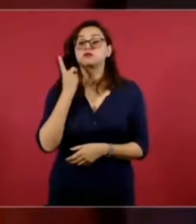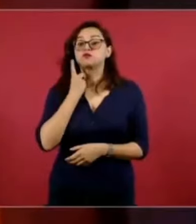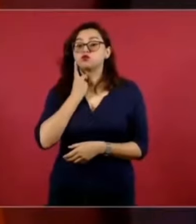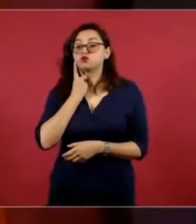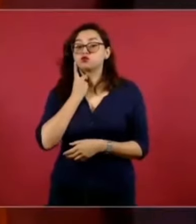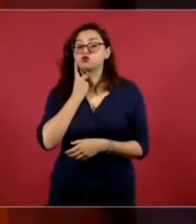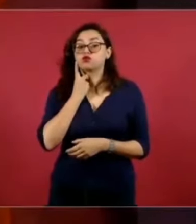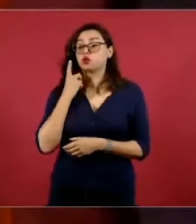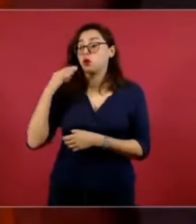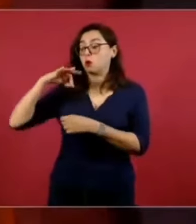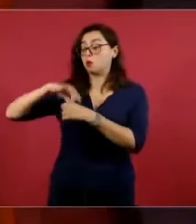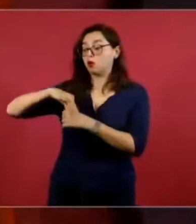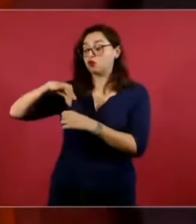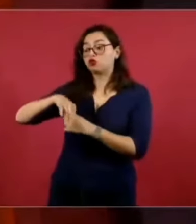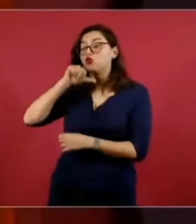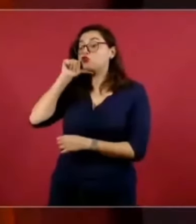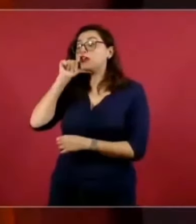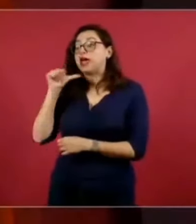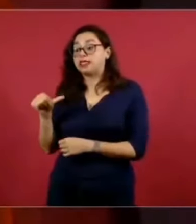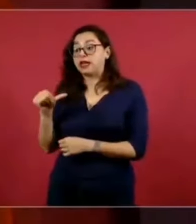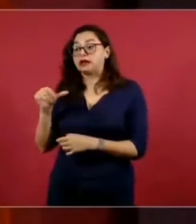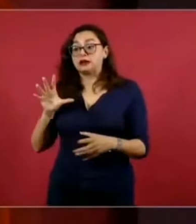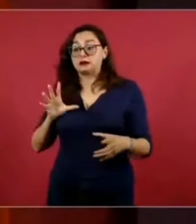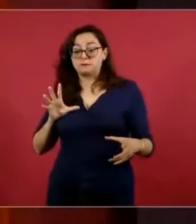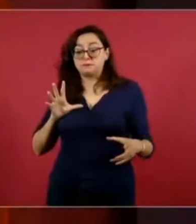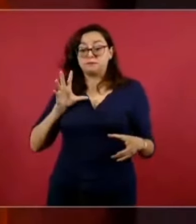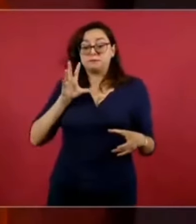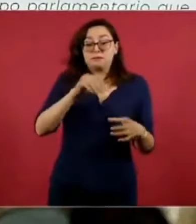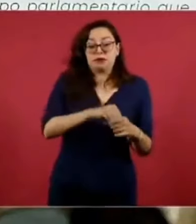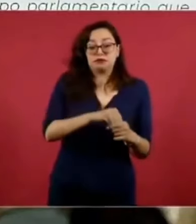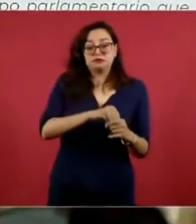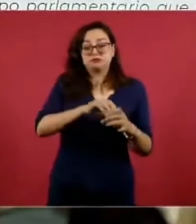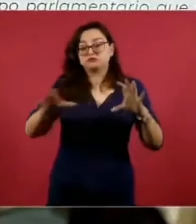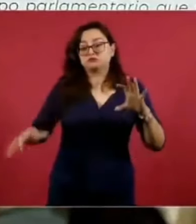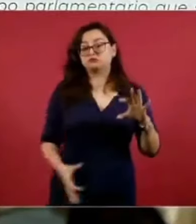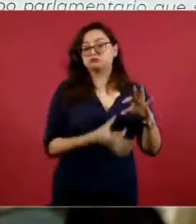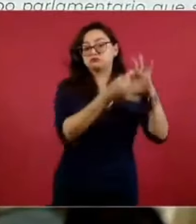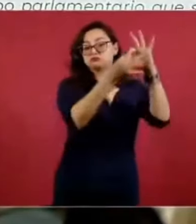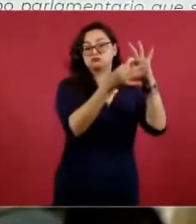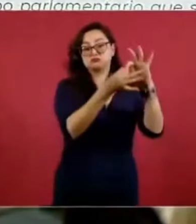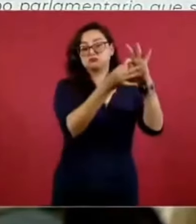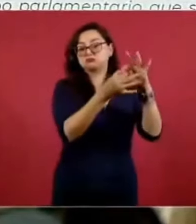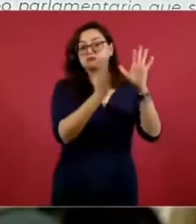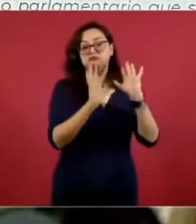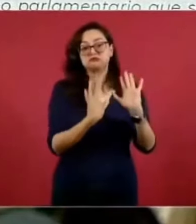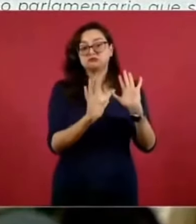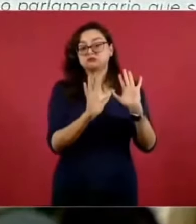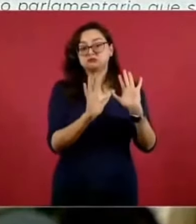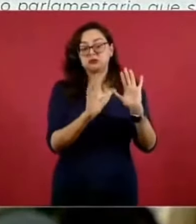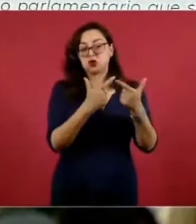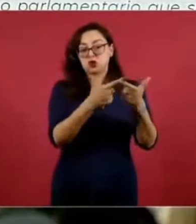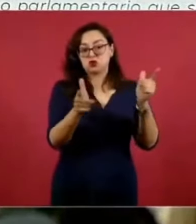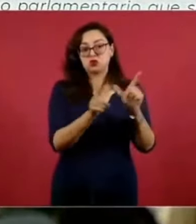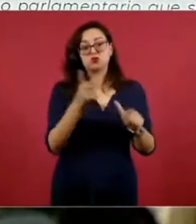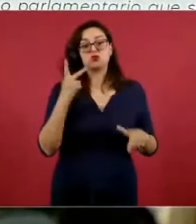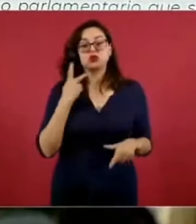representación proporcional que le correspondan como si se tratara de un solo